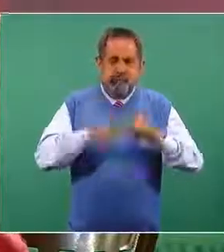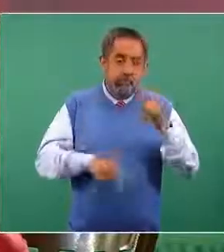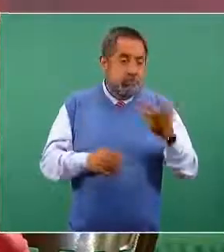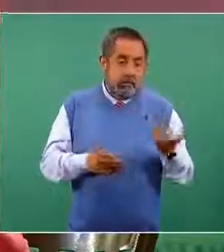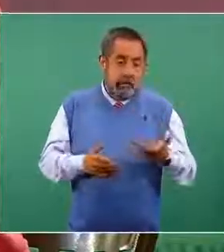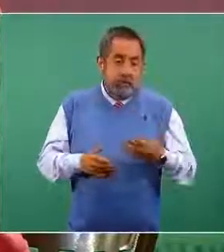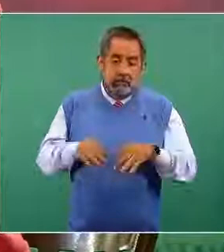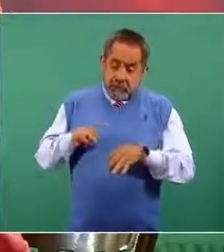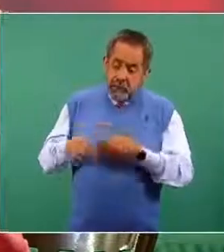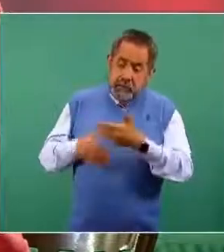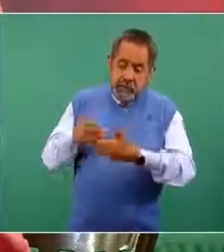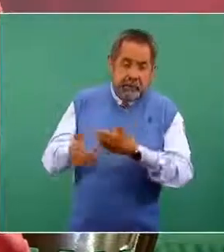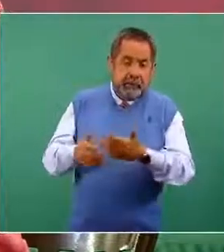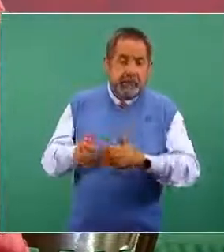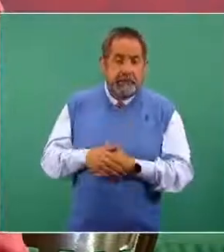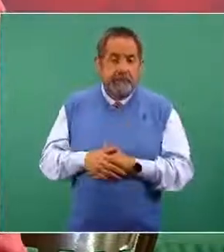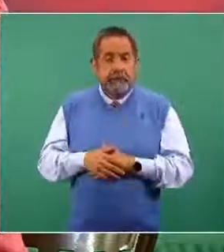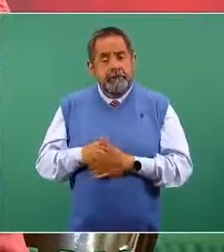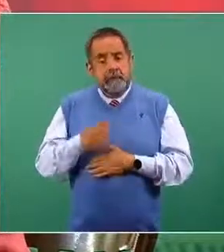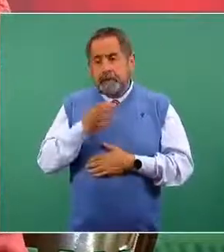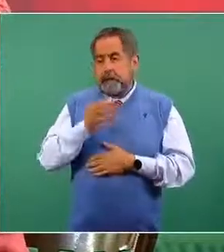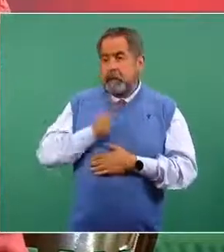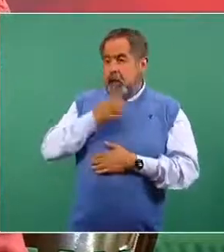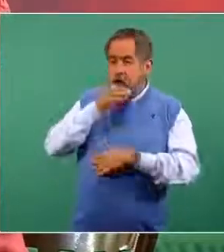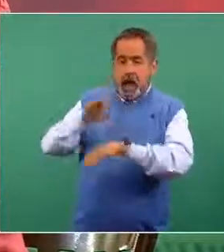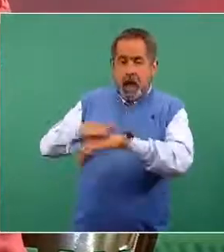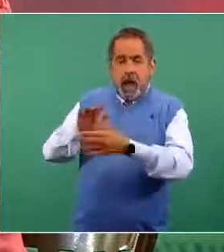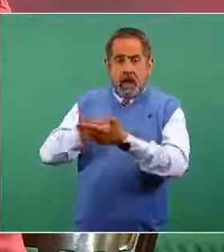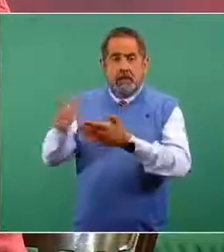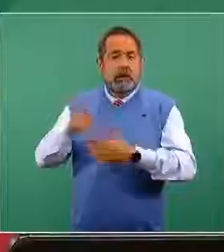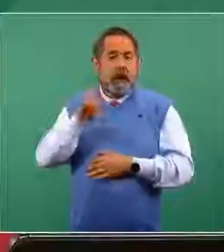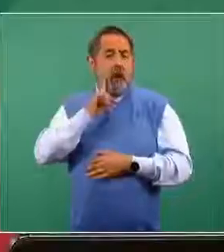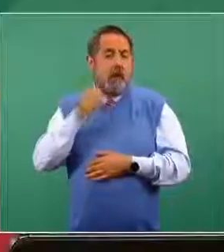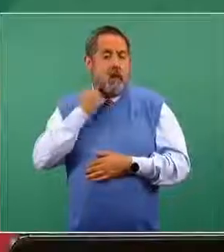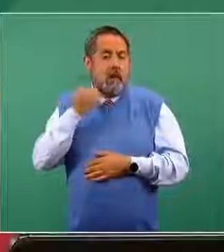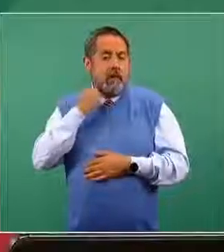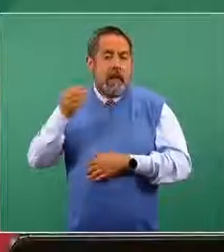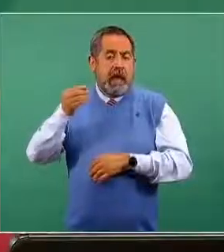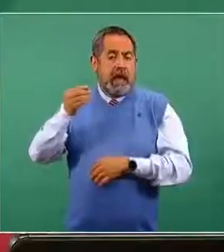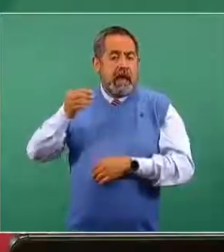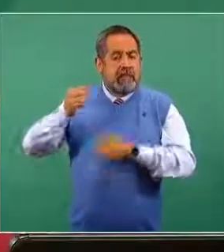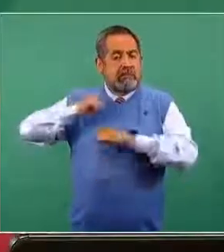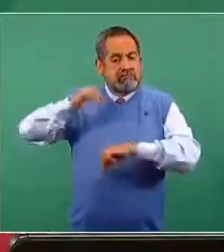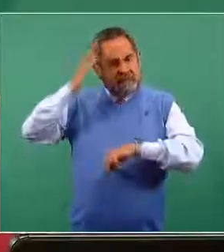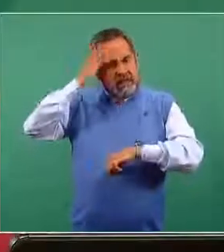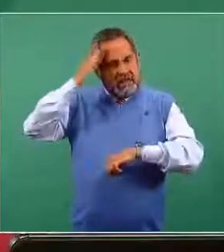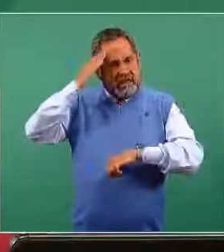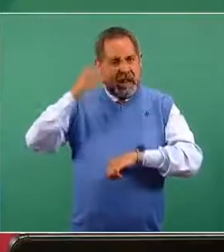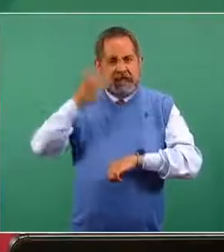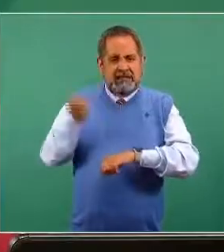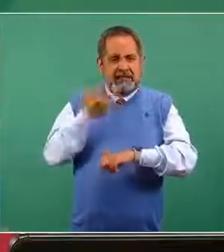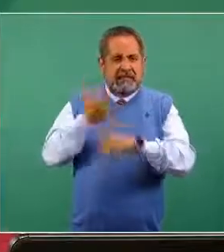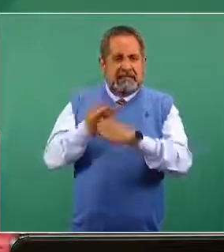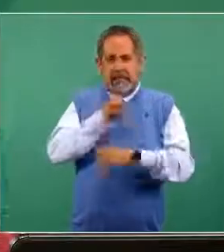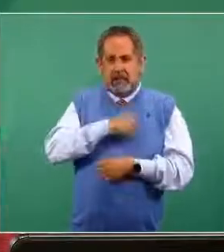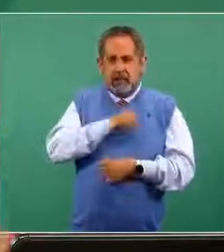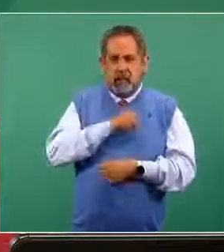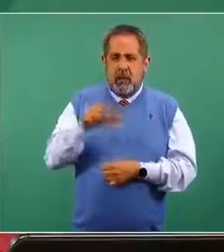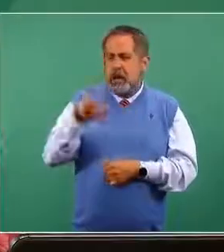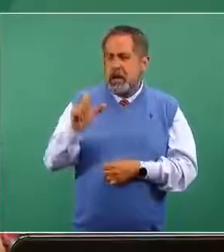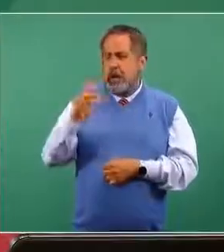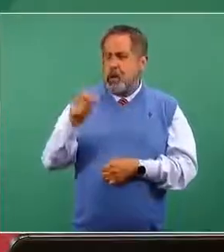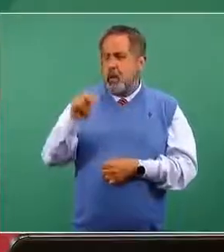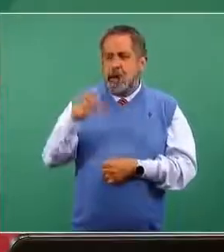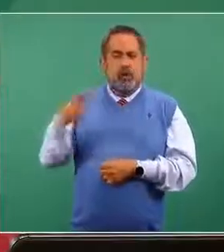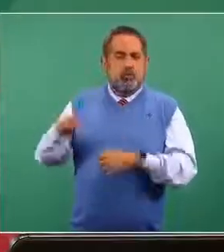trabajo importante. Aprovecho para agradecer públicamente a nuestra abogada general de la Secretaría de Salud, la maestra Marisela Lecuona, y todo el